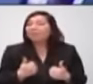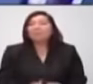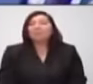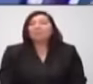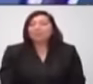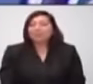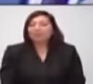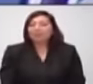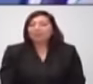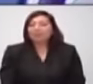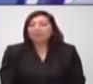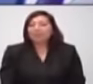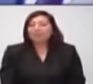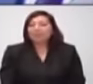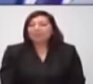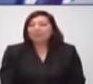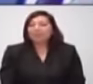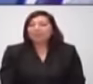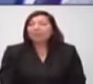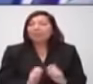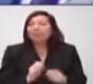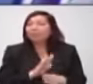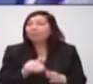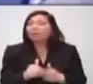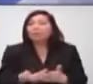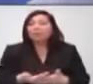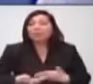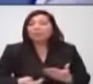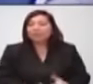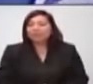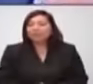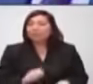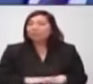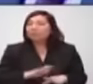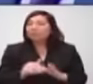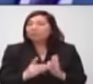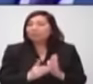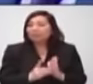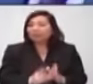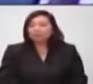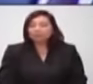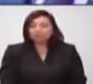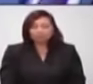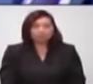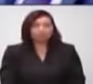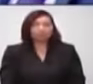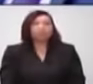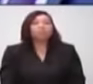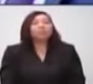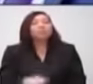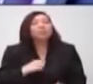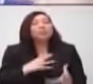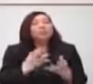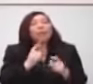enmarcado en los procesos legislativos, respetando todos los procedimientos y sobre todo, pues, decretos legislativos. Quisiera